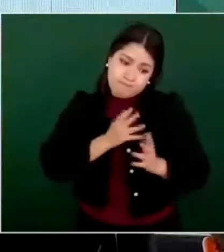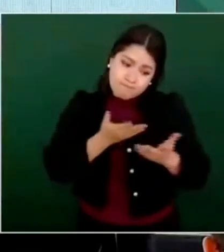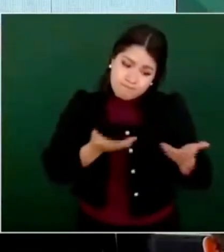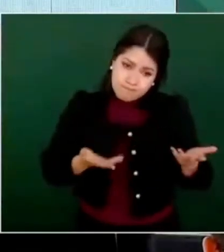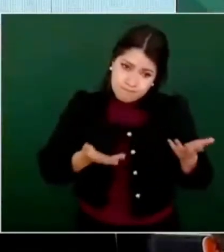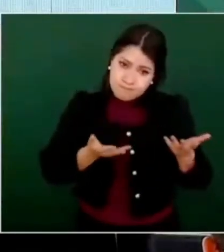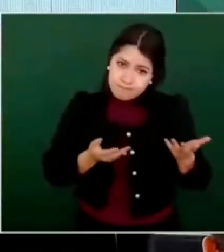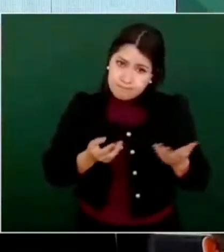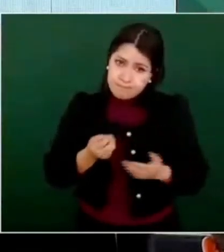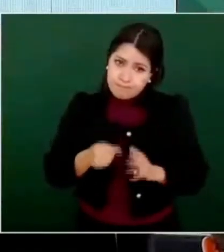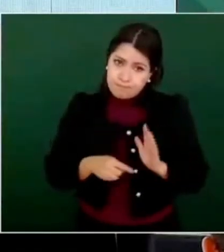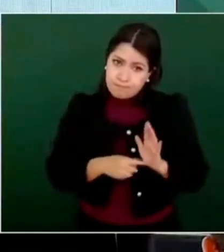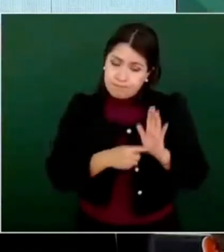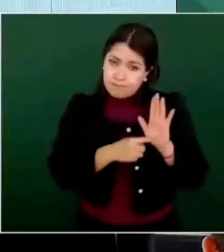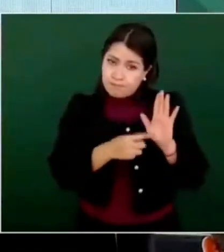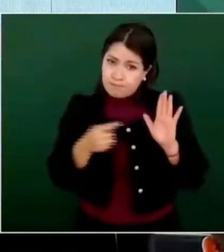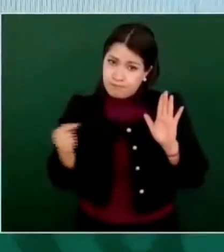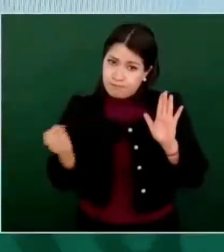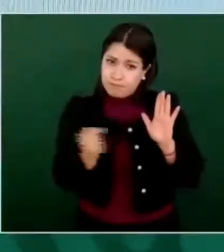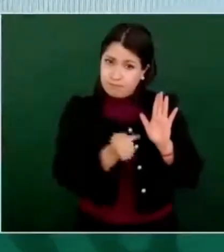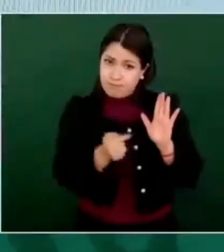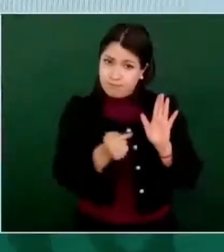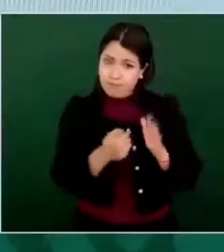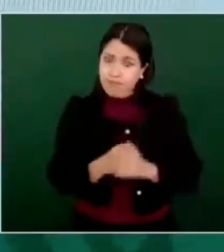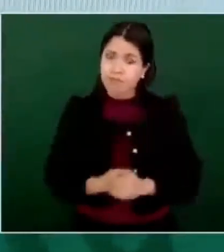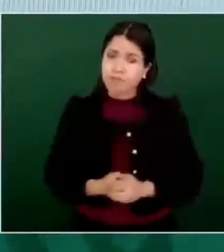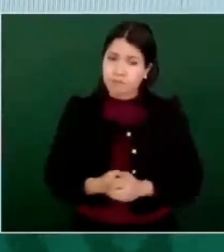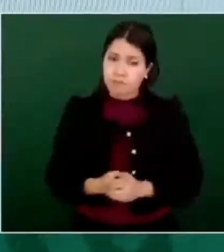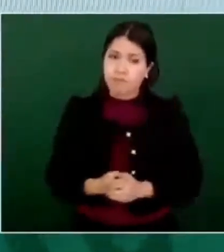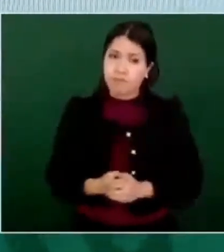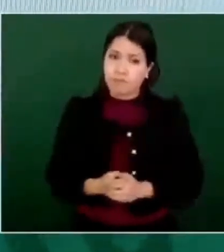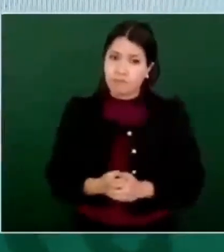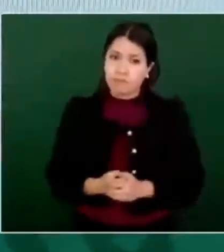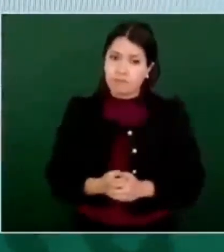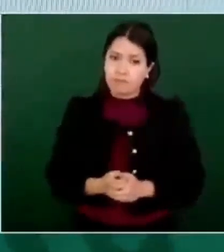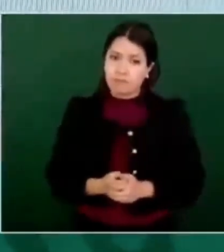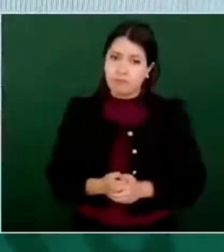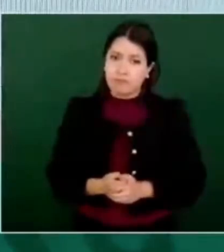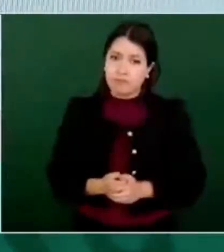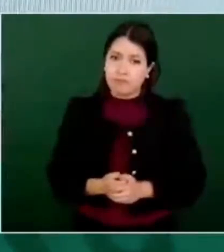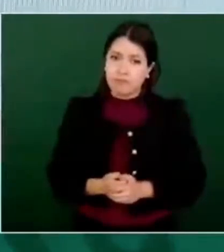aquí está el adendo.